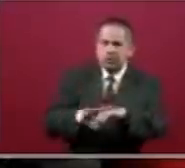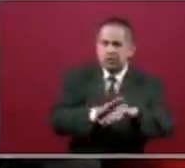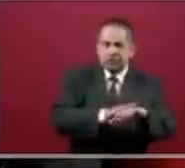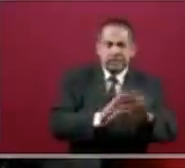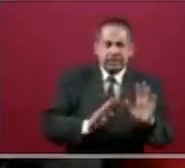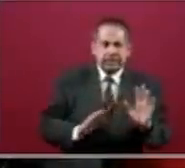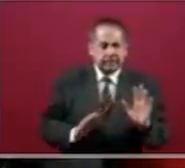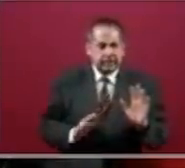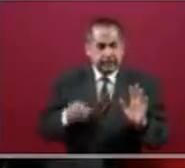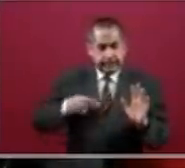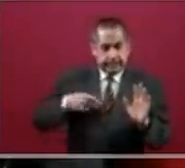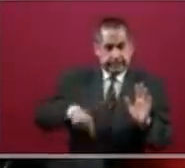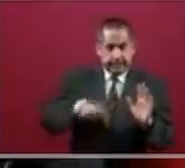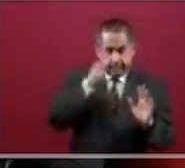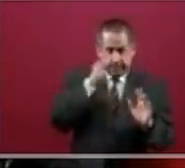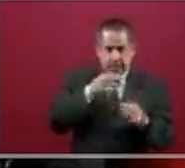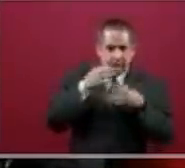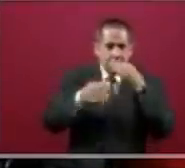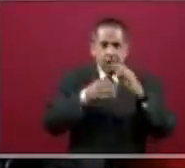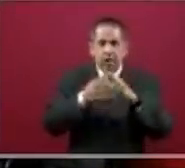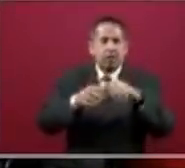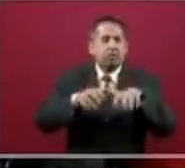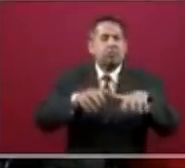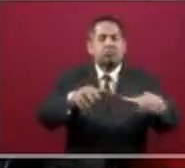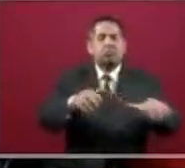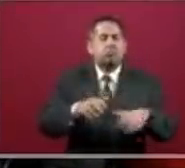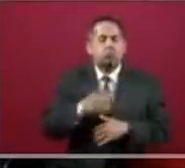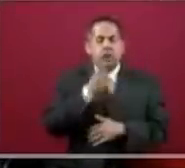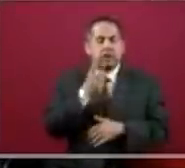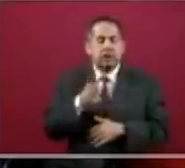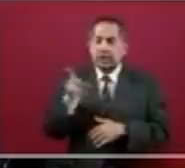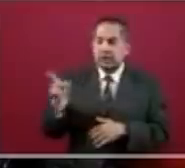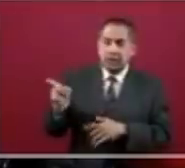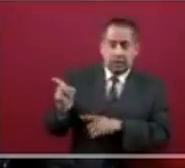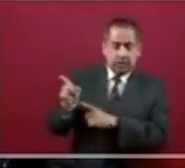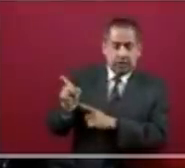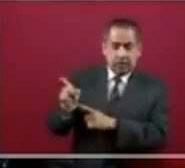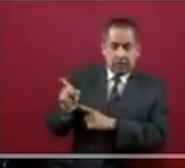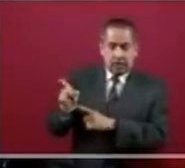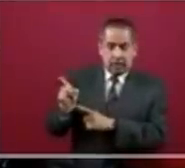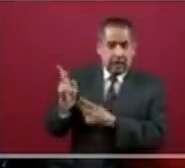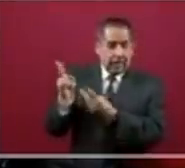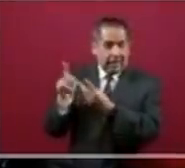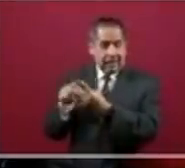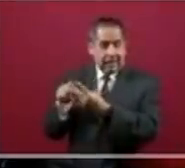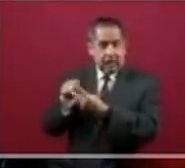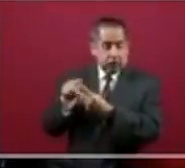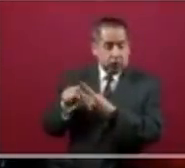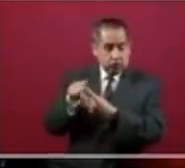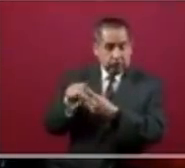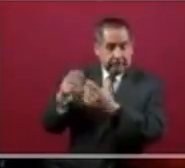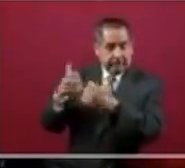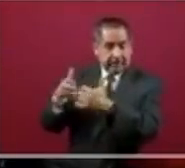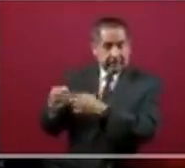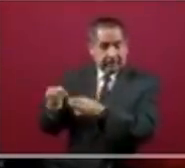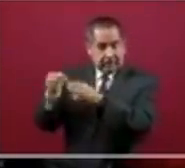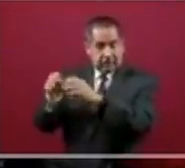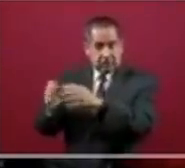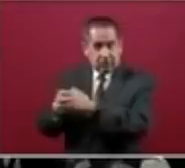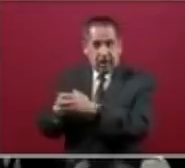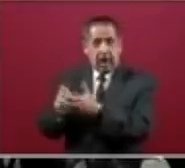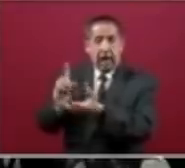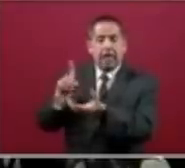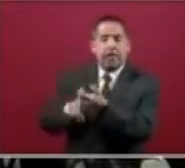sus televidentes o radioescuchas, que esas firmas están integradas por